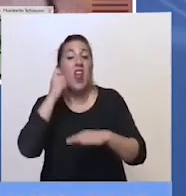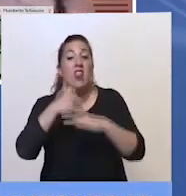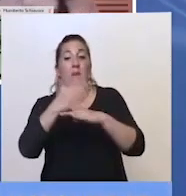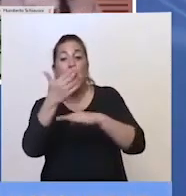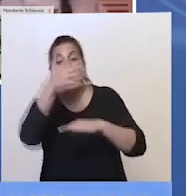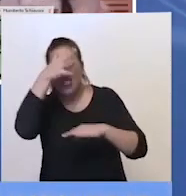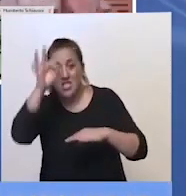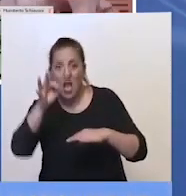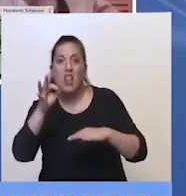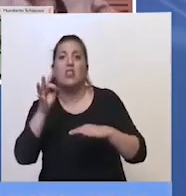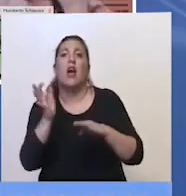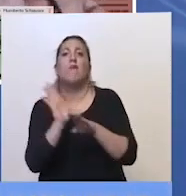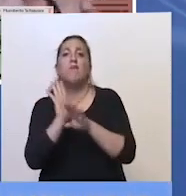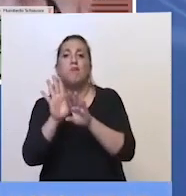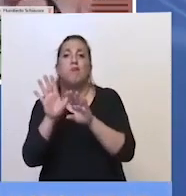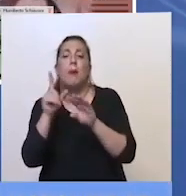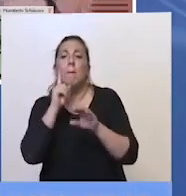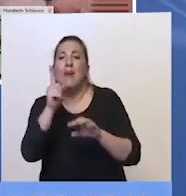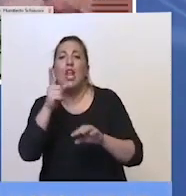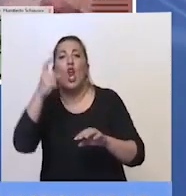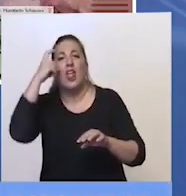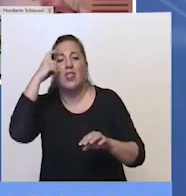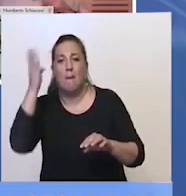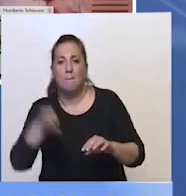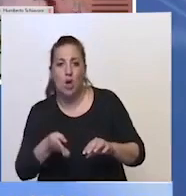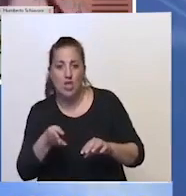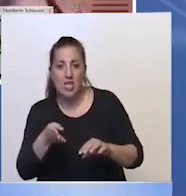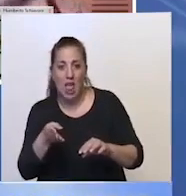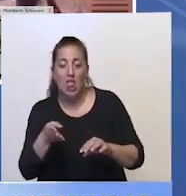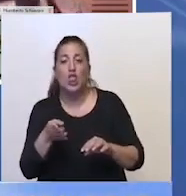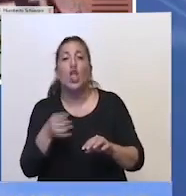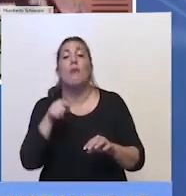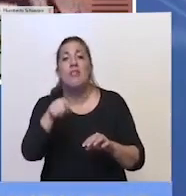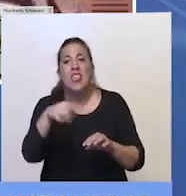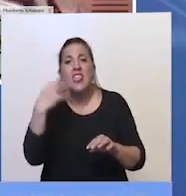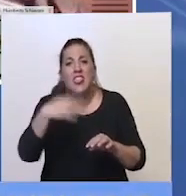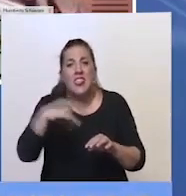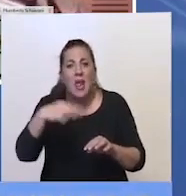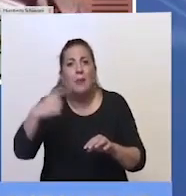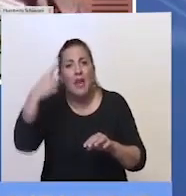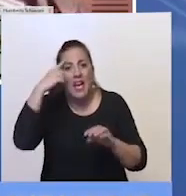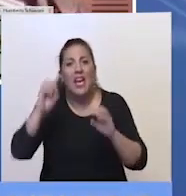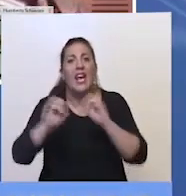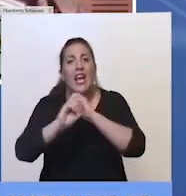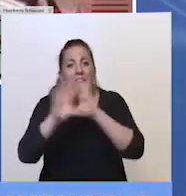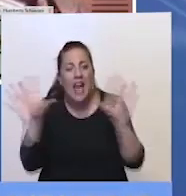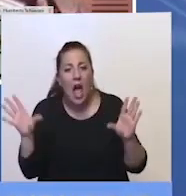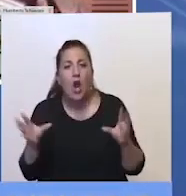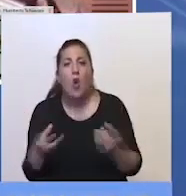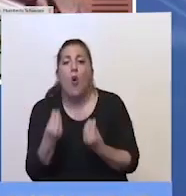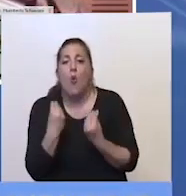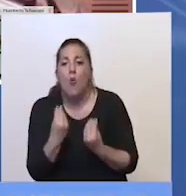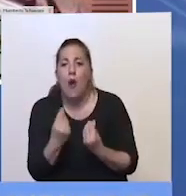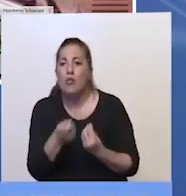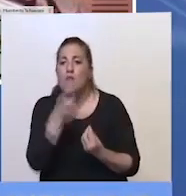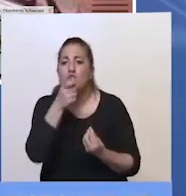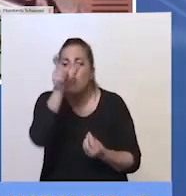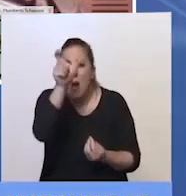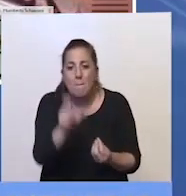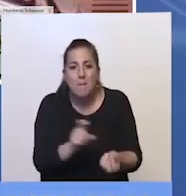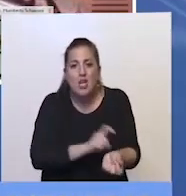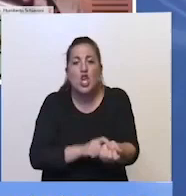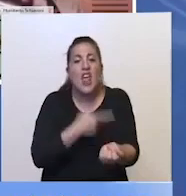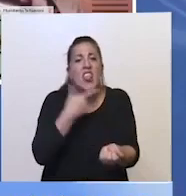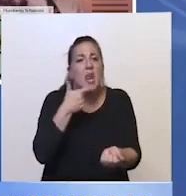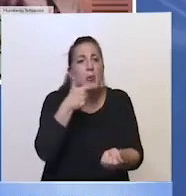10% y al 15% cuando sube de 65. Y ahí hay que tener claro entonces cuándo es una persona diabética de